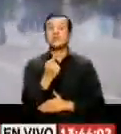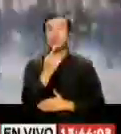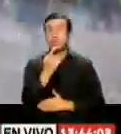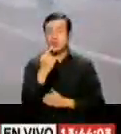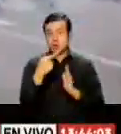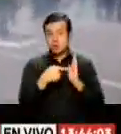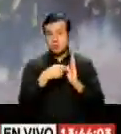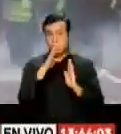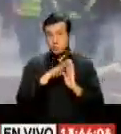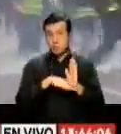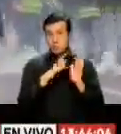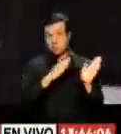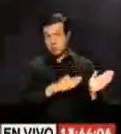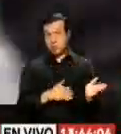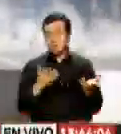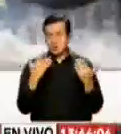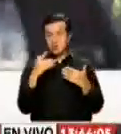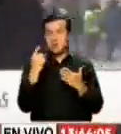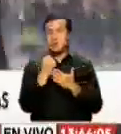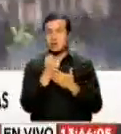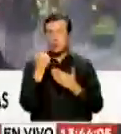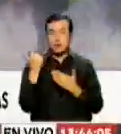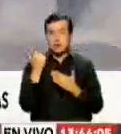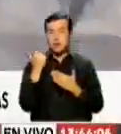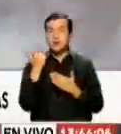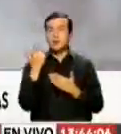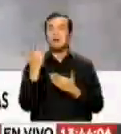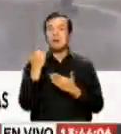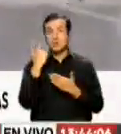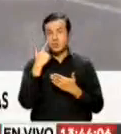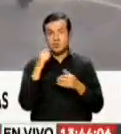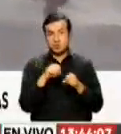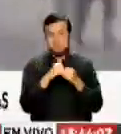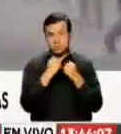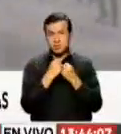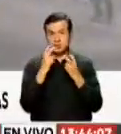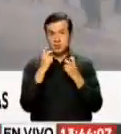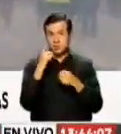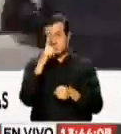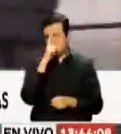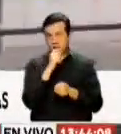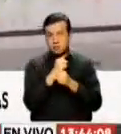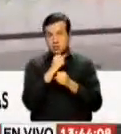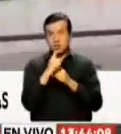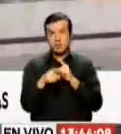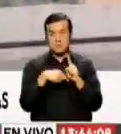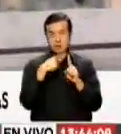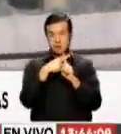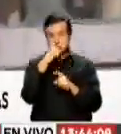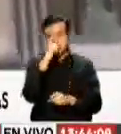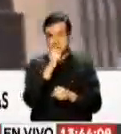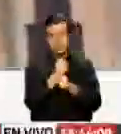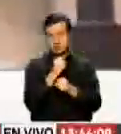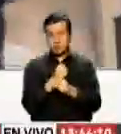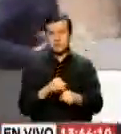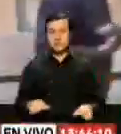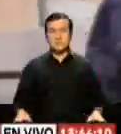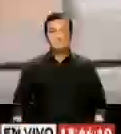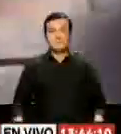impuestos que ya estaban previstas y la eliminación de contribuciones sociales por las horas suplementarias trabajadas.